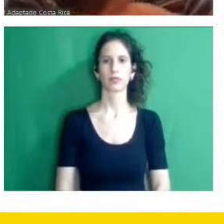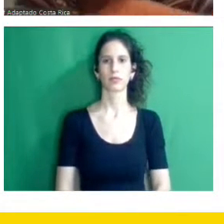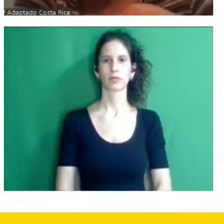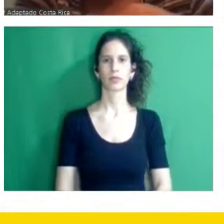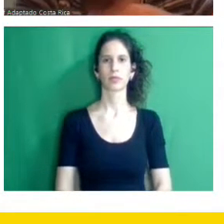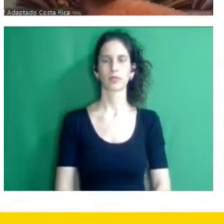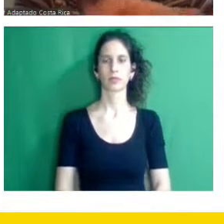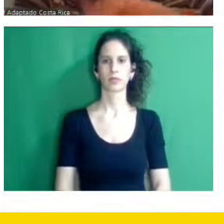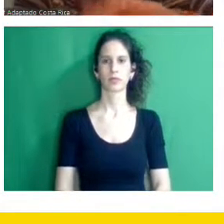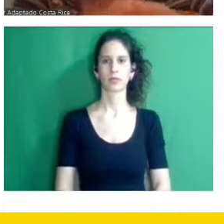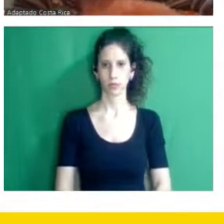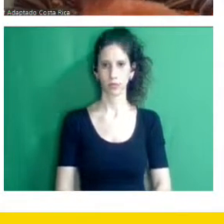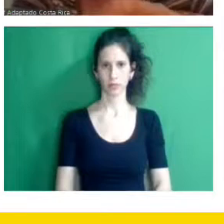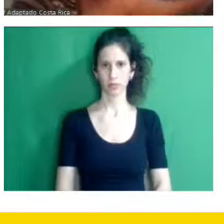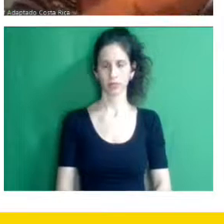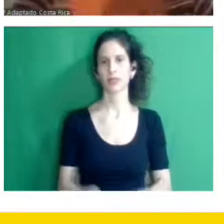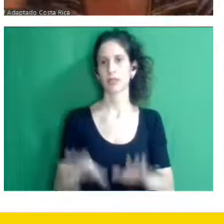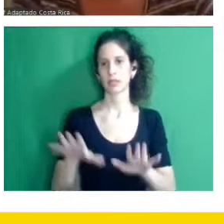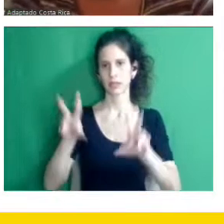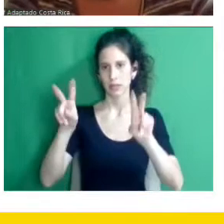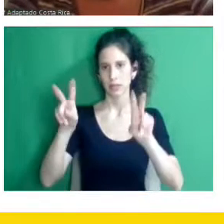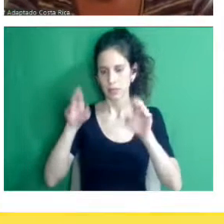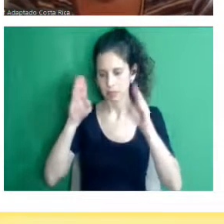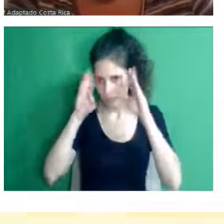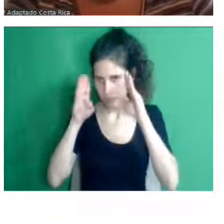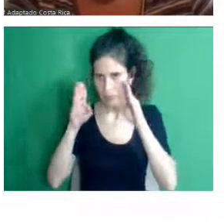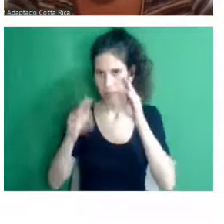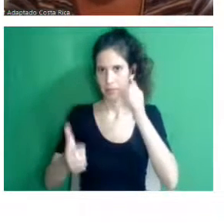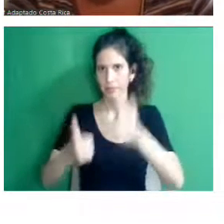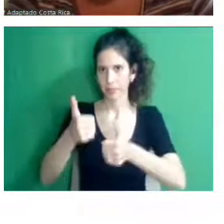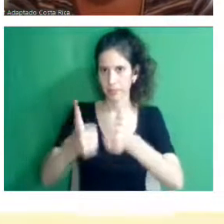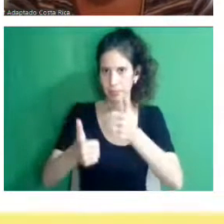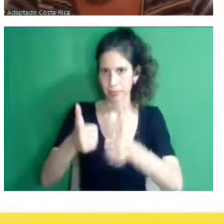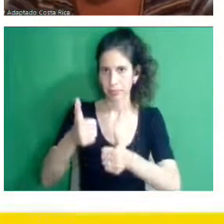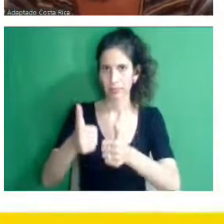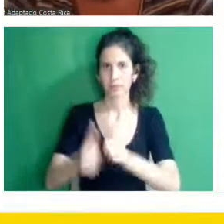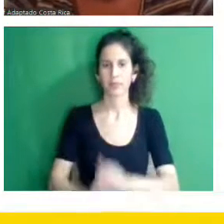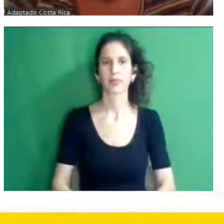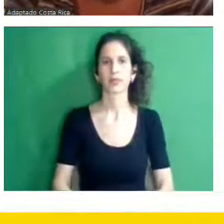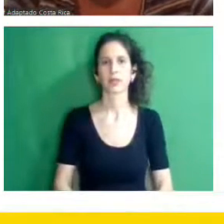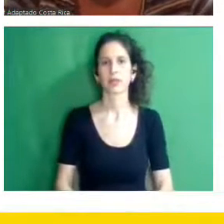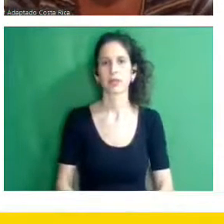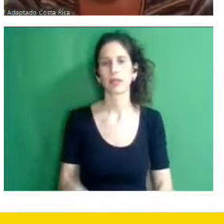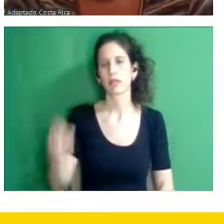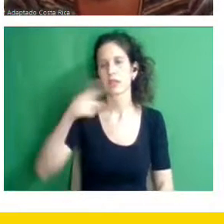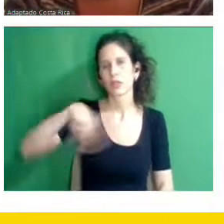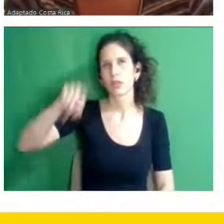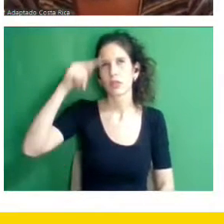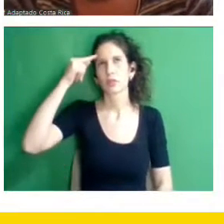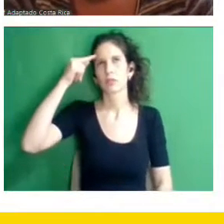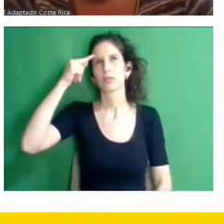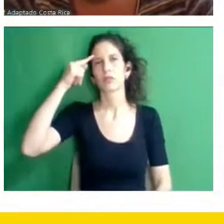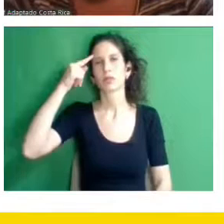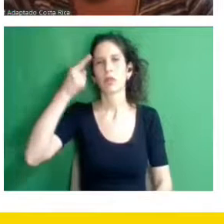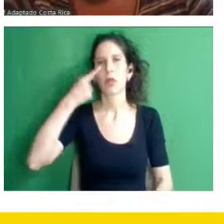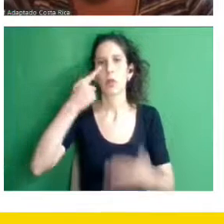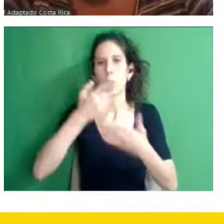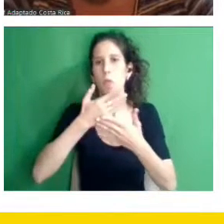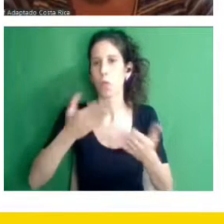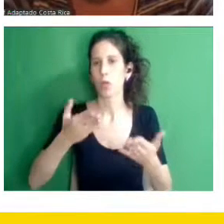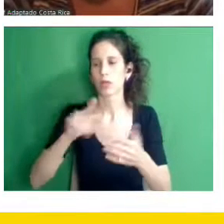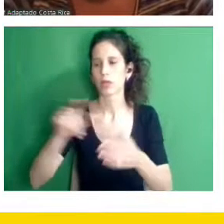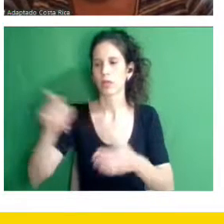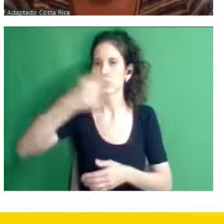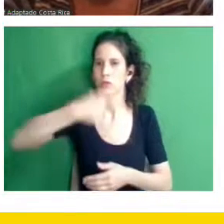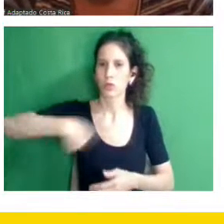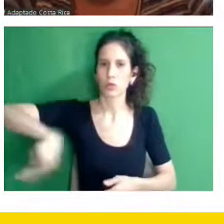parte competitiva, que es la ventana, ¿verdad? Es lo que nos permite posicionarnos más, poner el